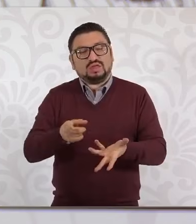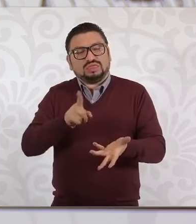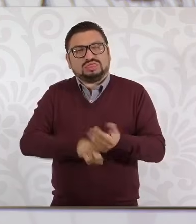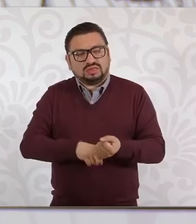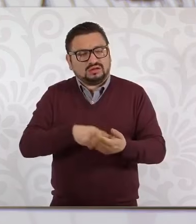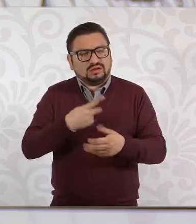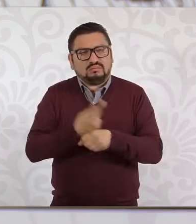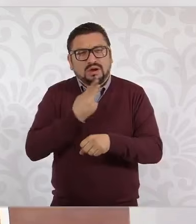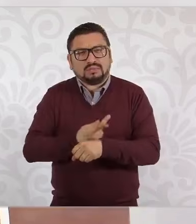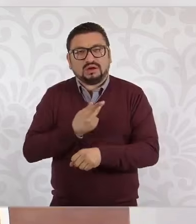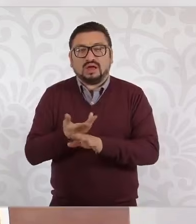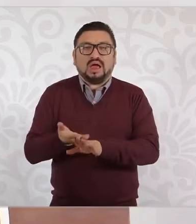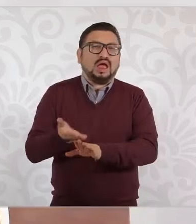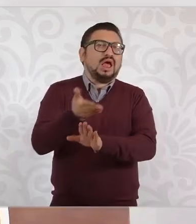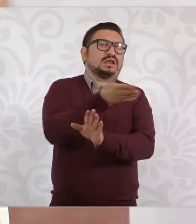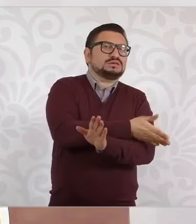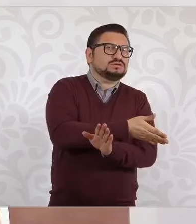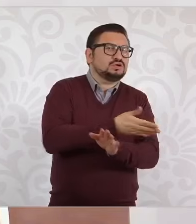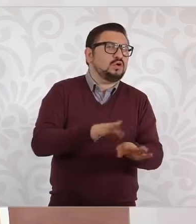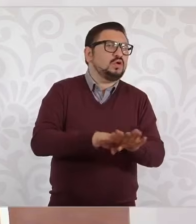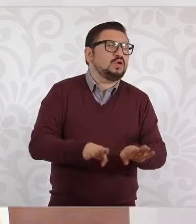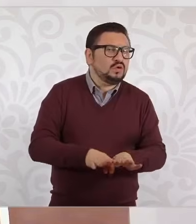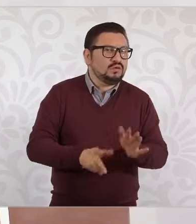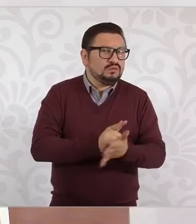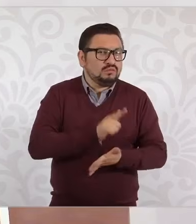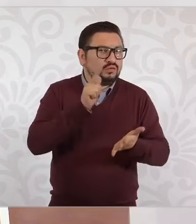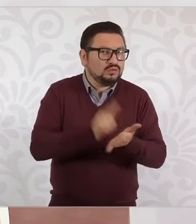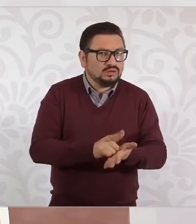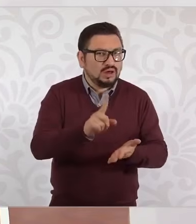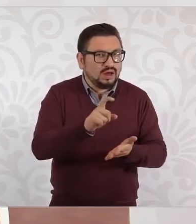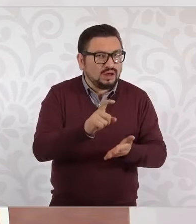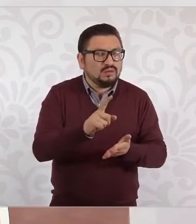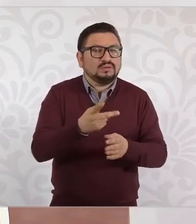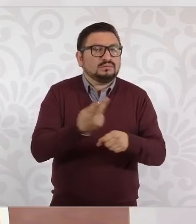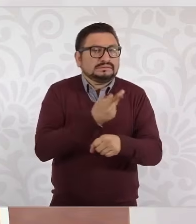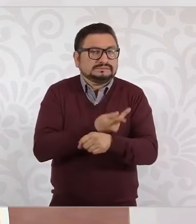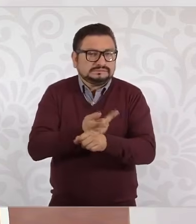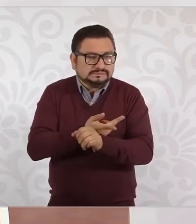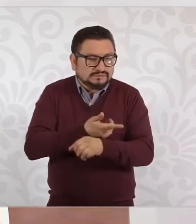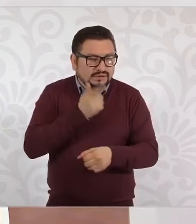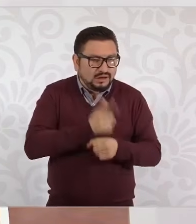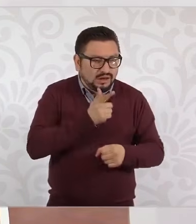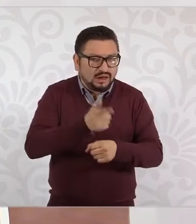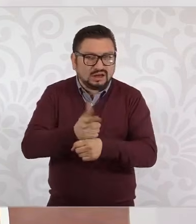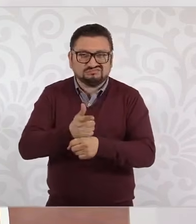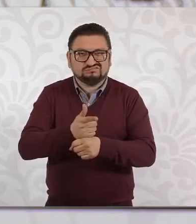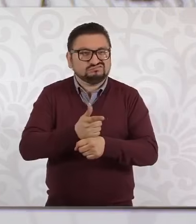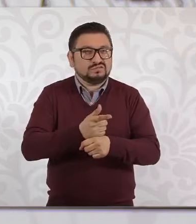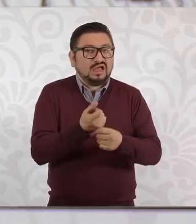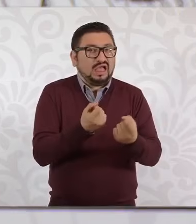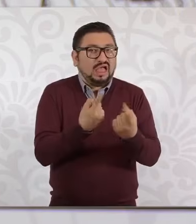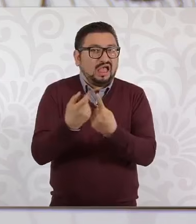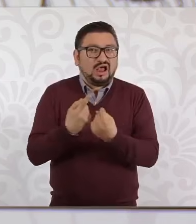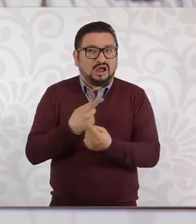ocurría producto de cómo estaba la antigua ley de aguas y cómo se ha acabado con los privilegios en